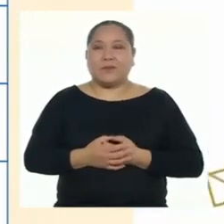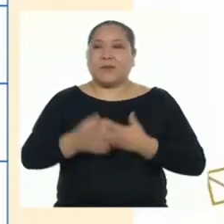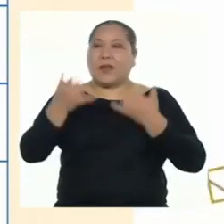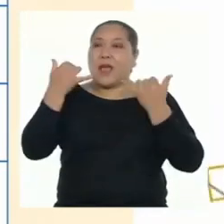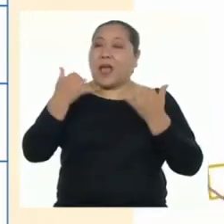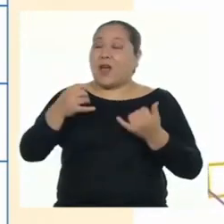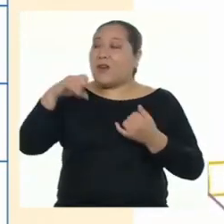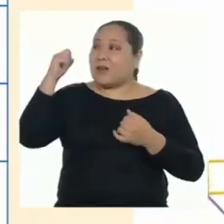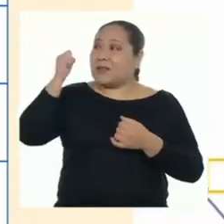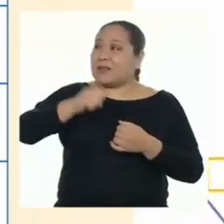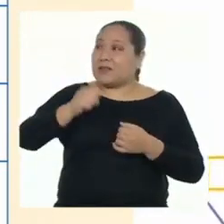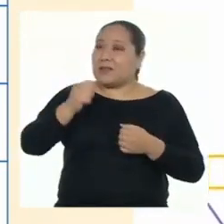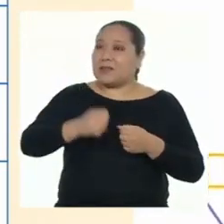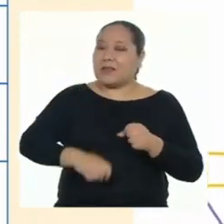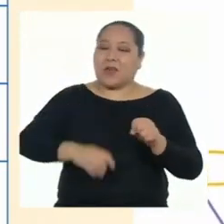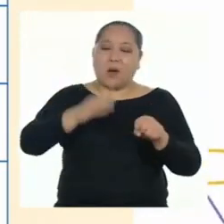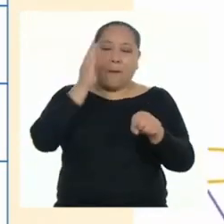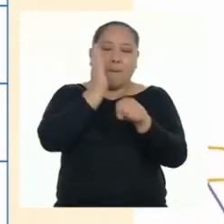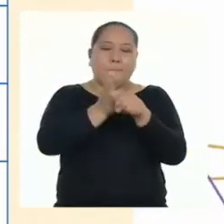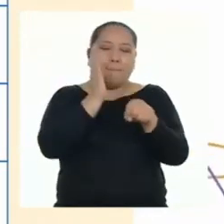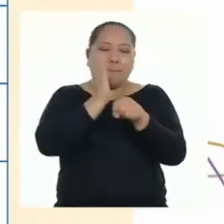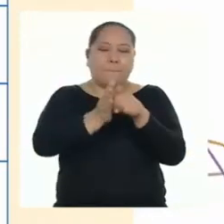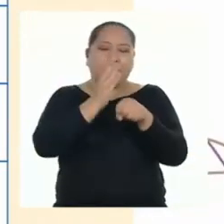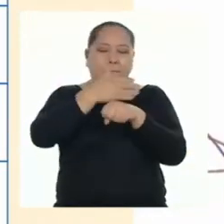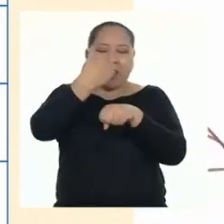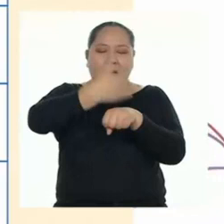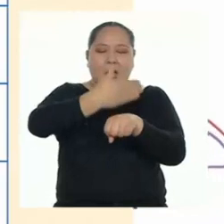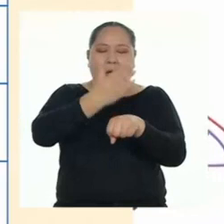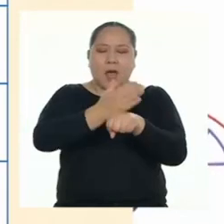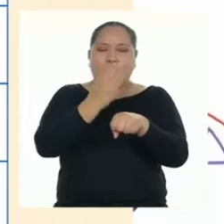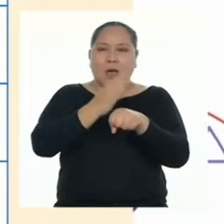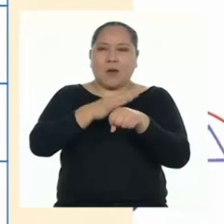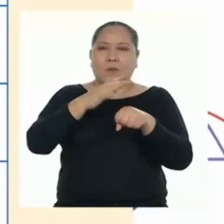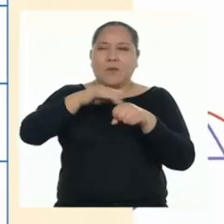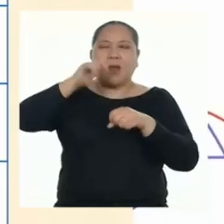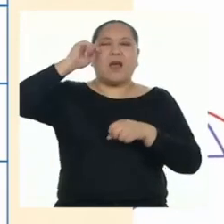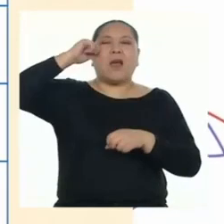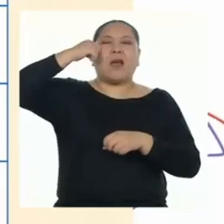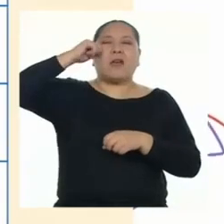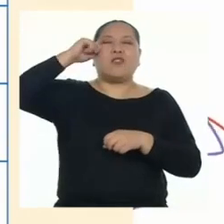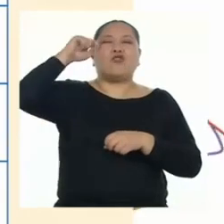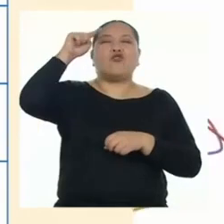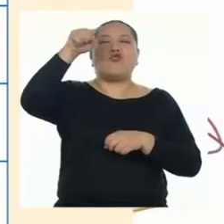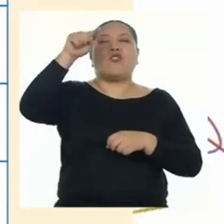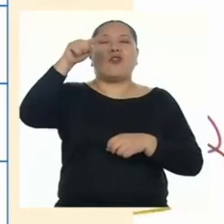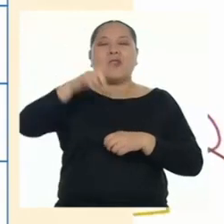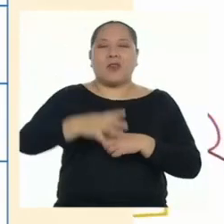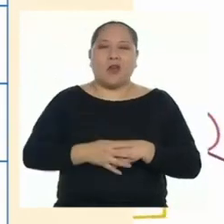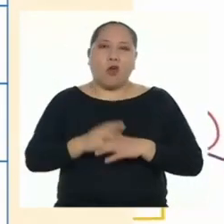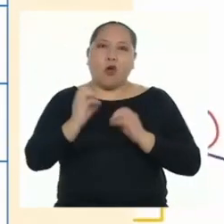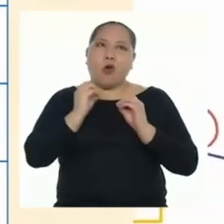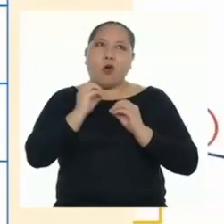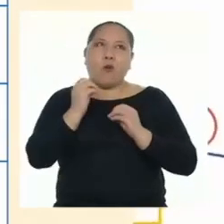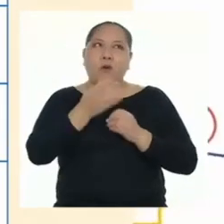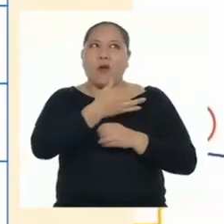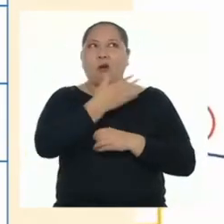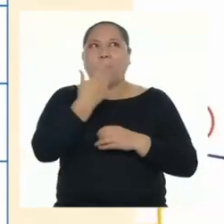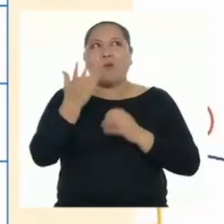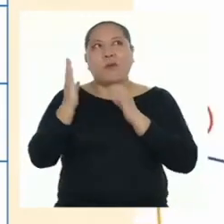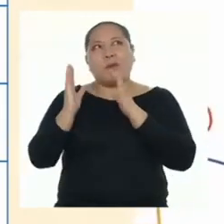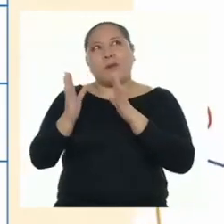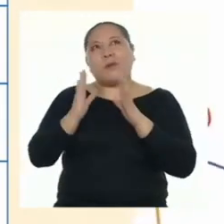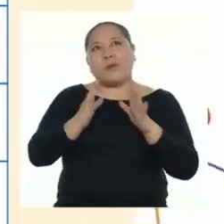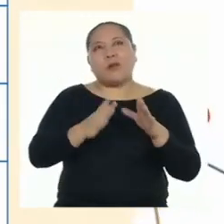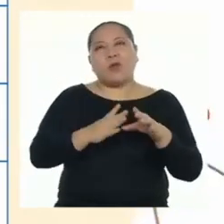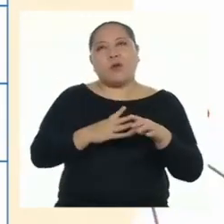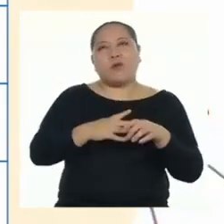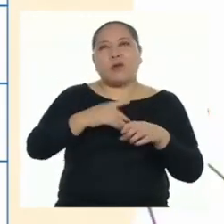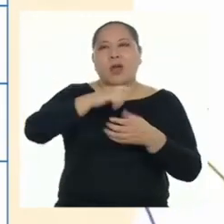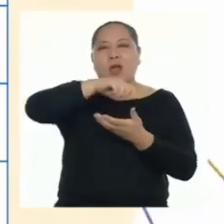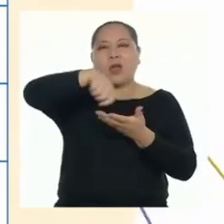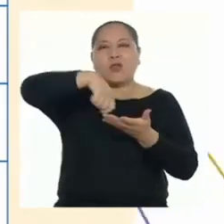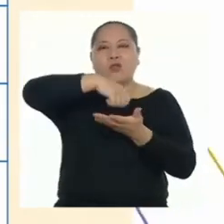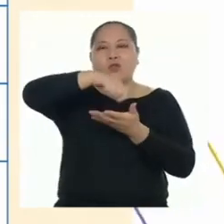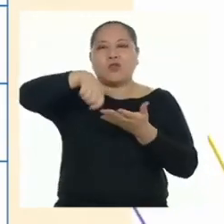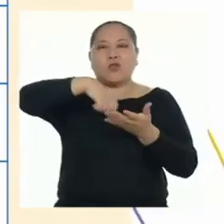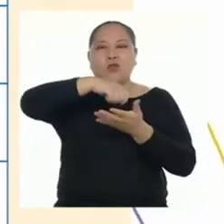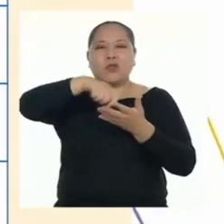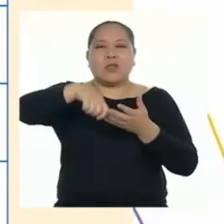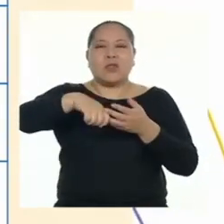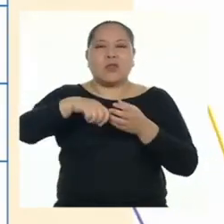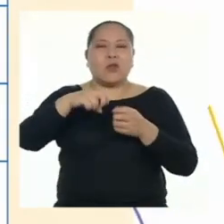Ahora sí podemos picar alguna de esas cebollas para hacerte llorar, o mejor, para preparar una tortilla de papas o